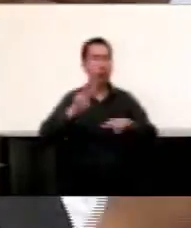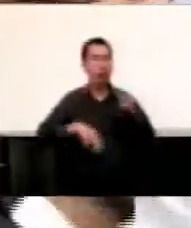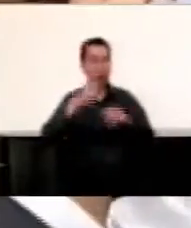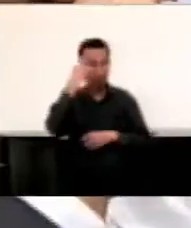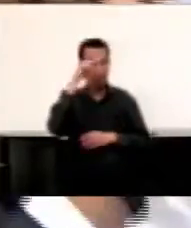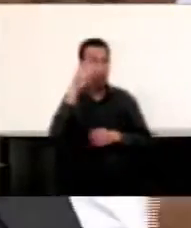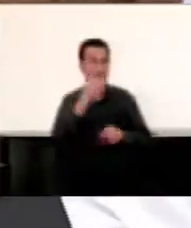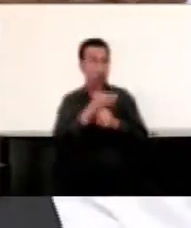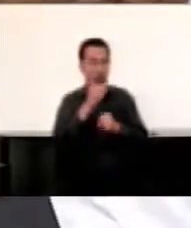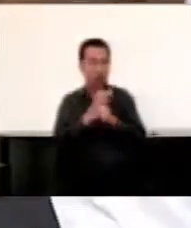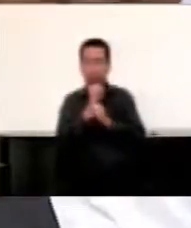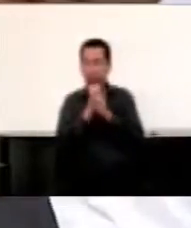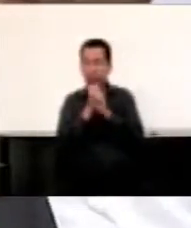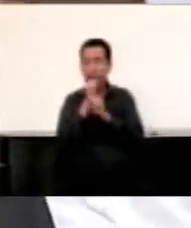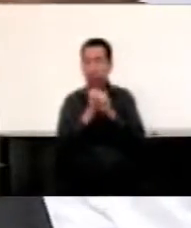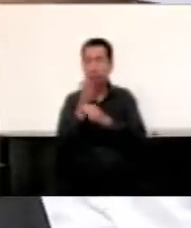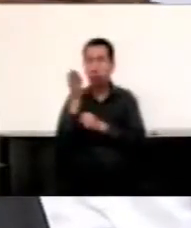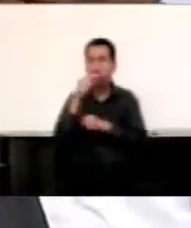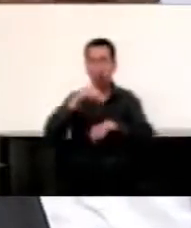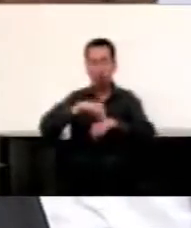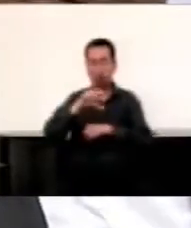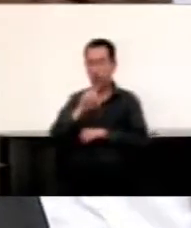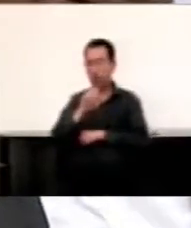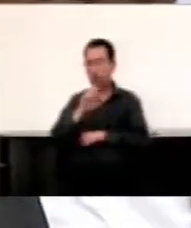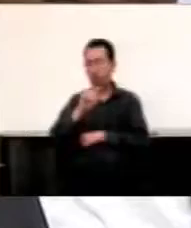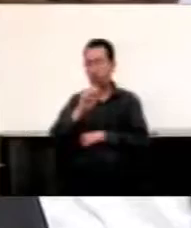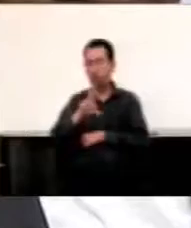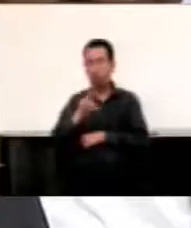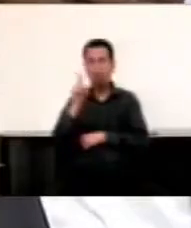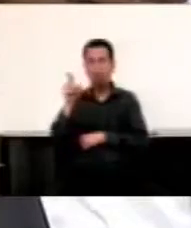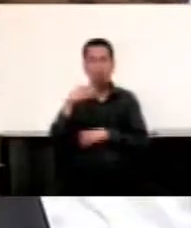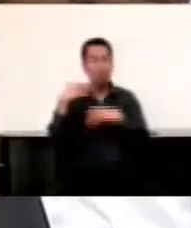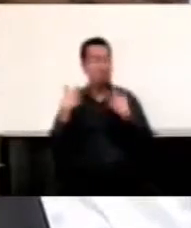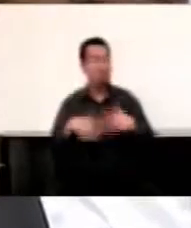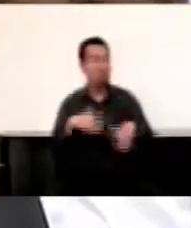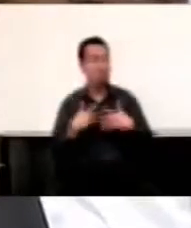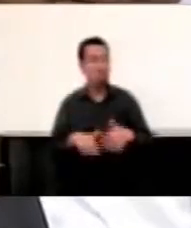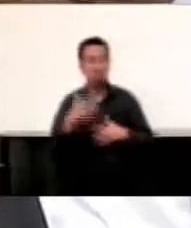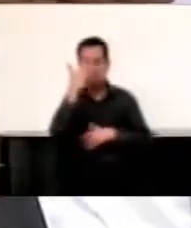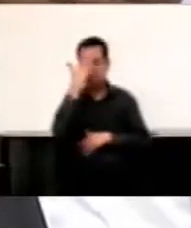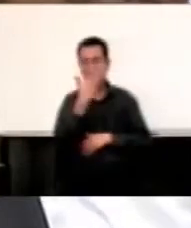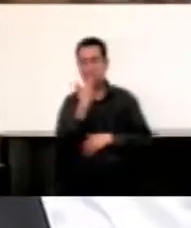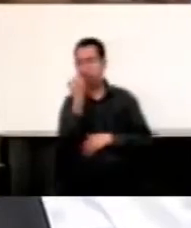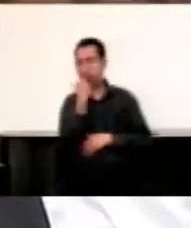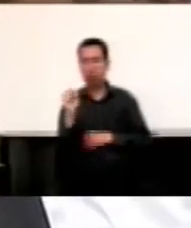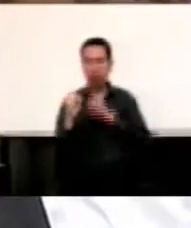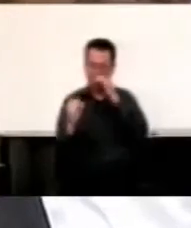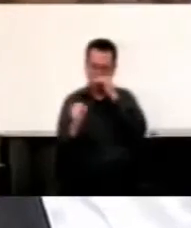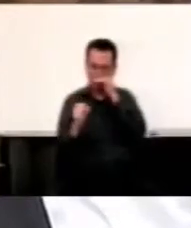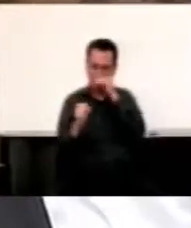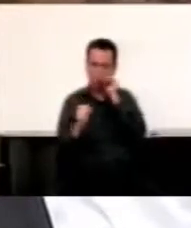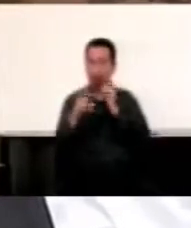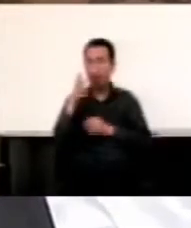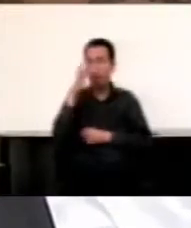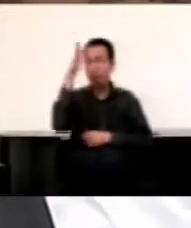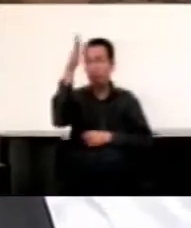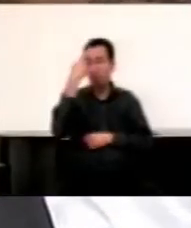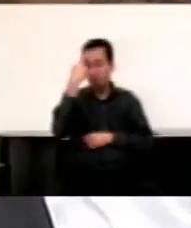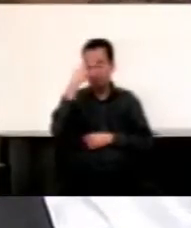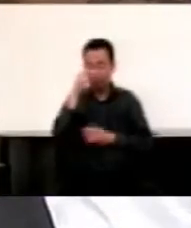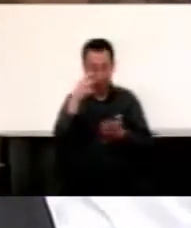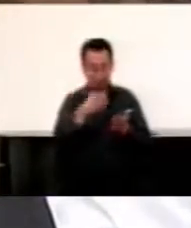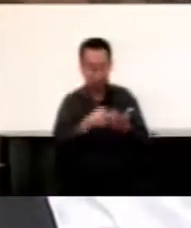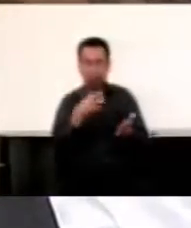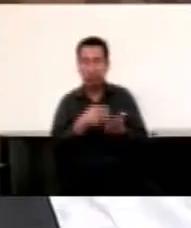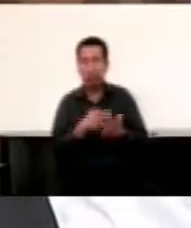está hecha la investigación, doctor, sin duda es un referente para cualquier investigación futura que se llegue a hacer sobre todos estos